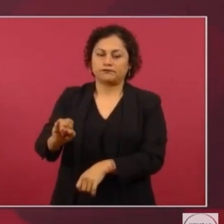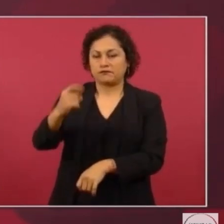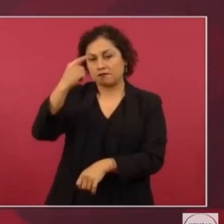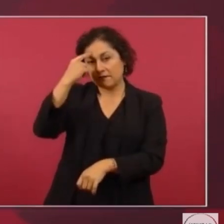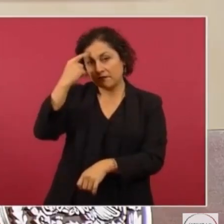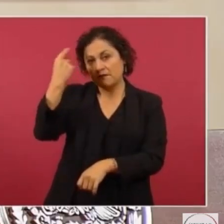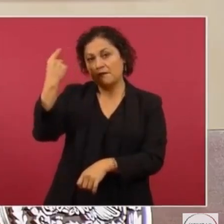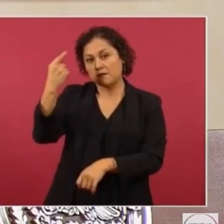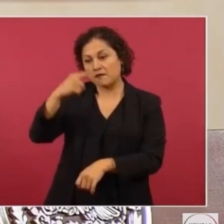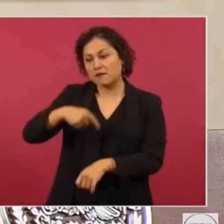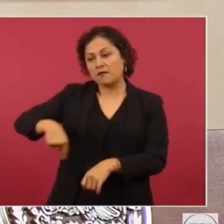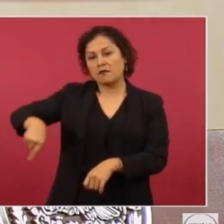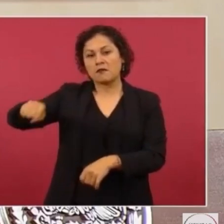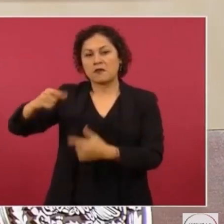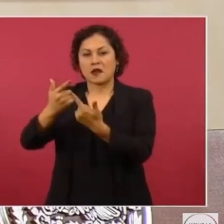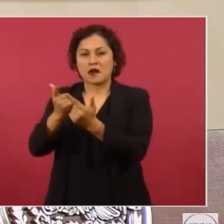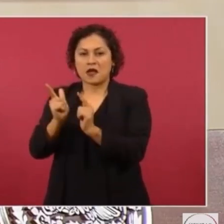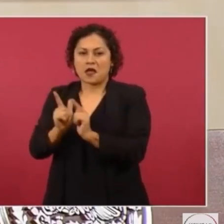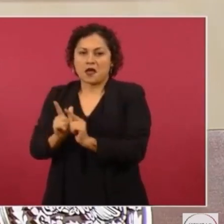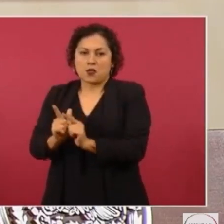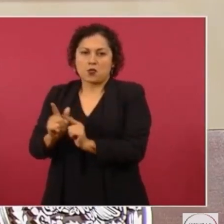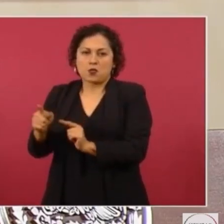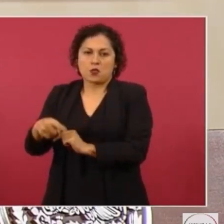de las mafias del poder.